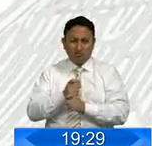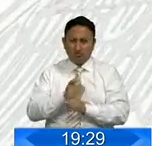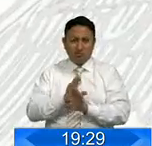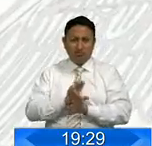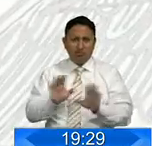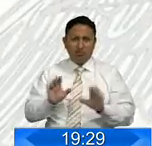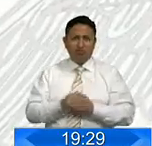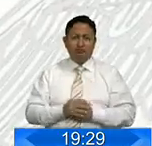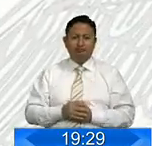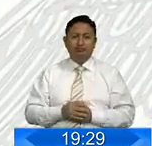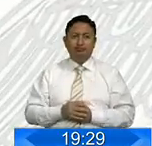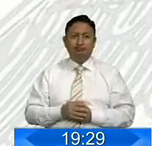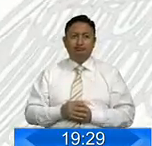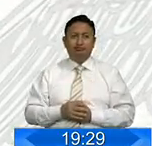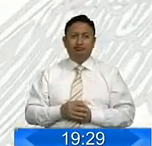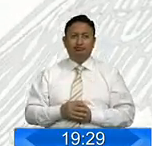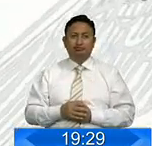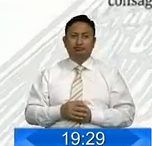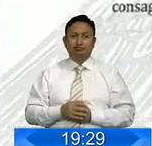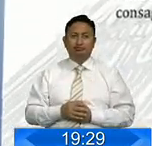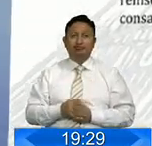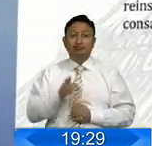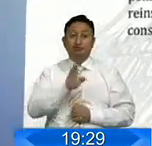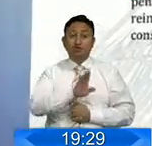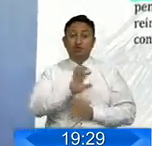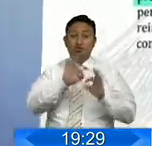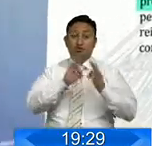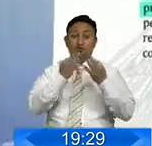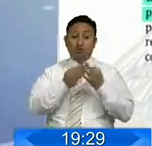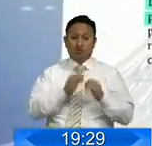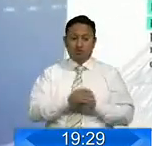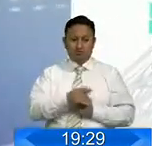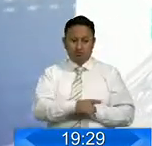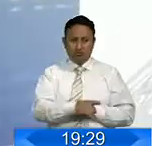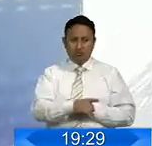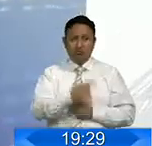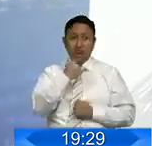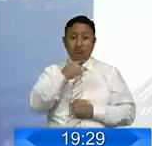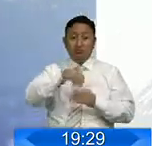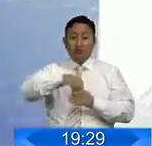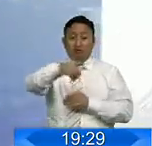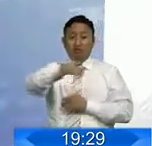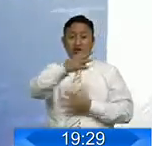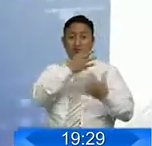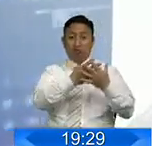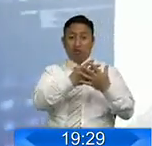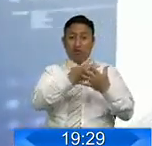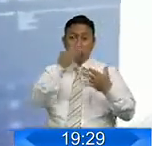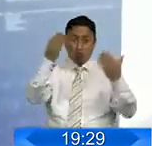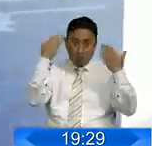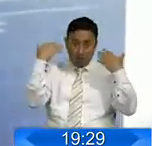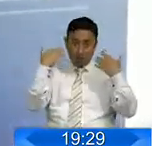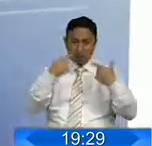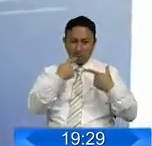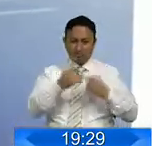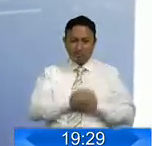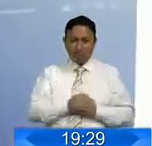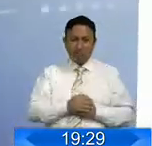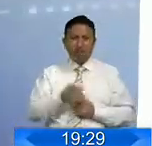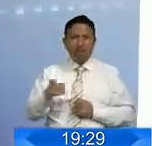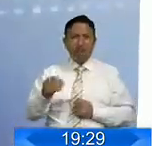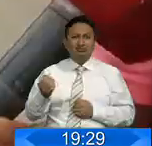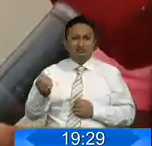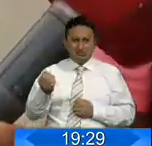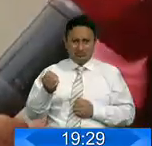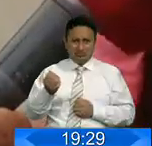de las personas privadas de la libertad miliares de los presos reaccionaron así en el exterior de la penitenciaría del litoral al conocer de ese